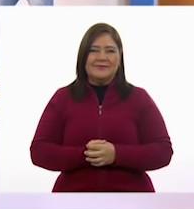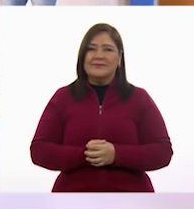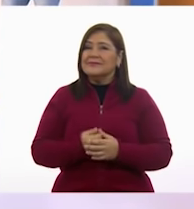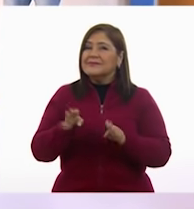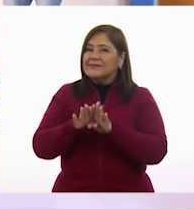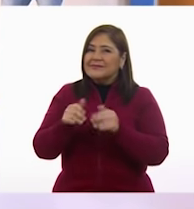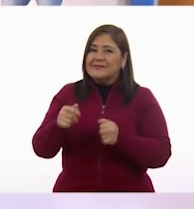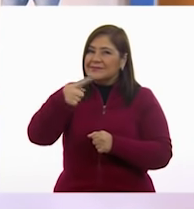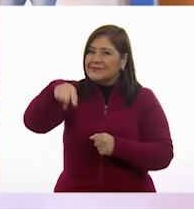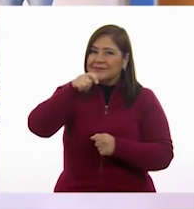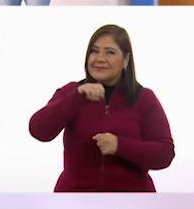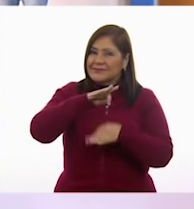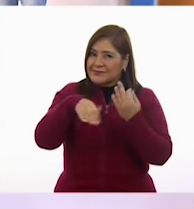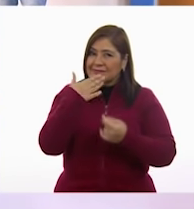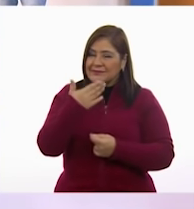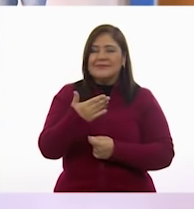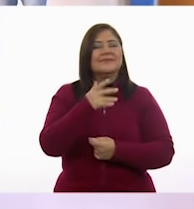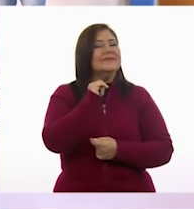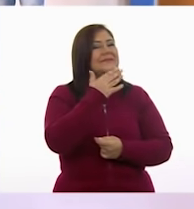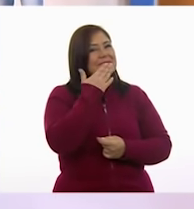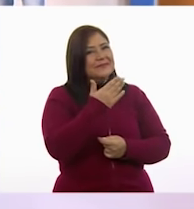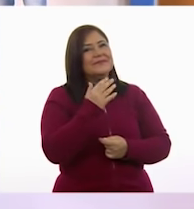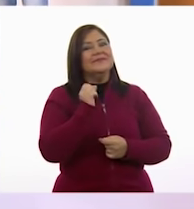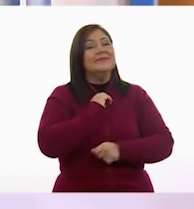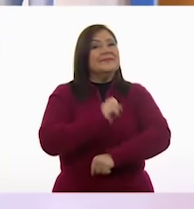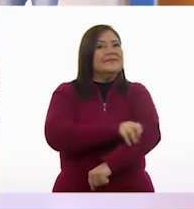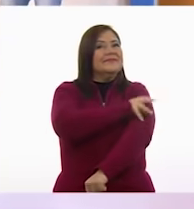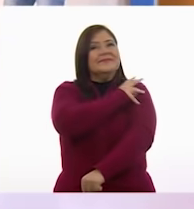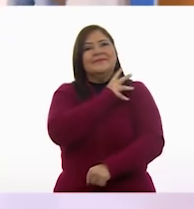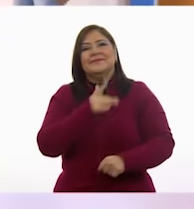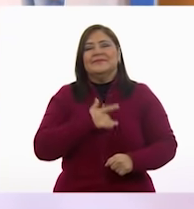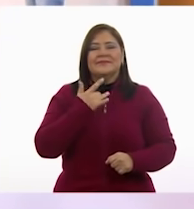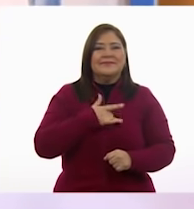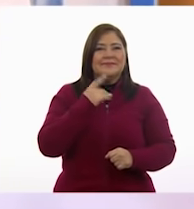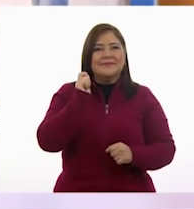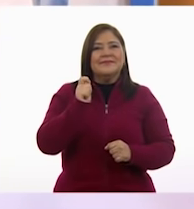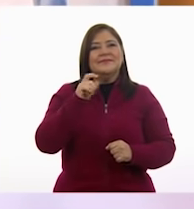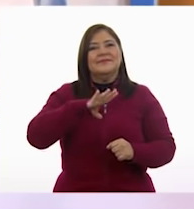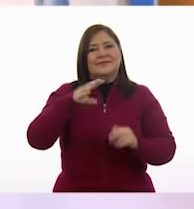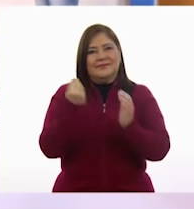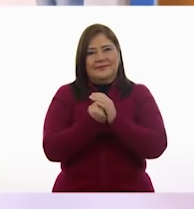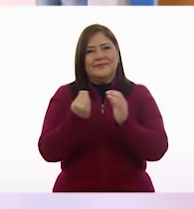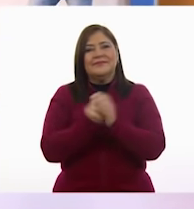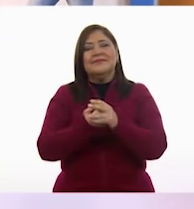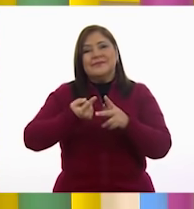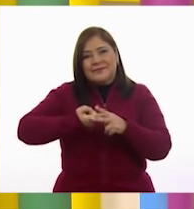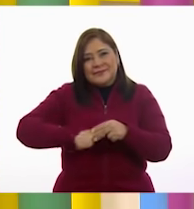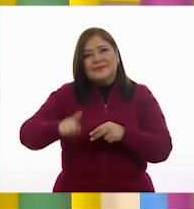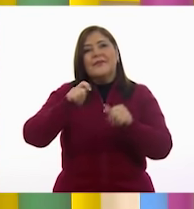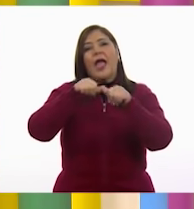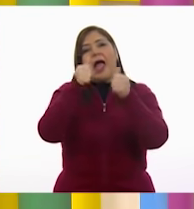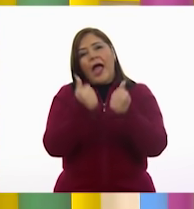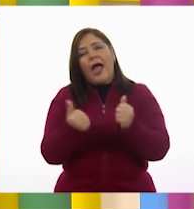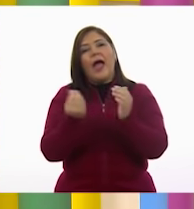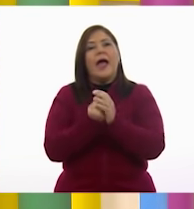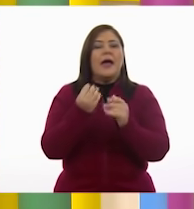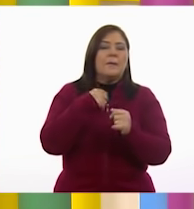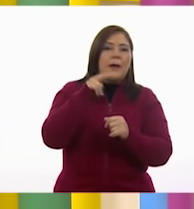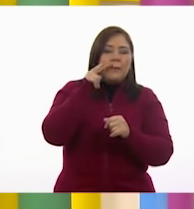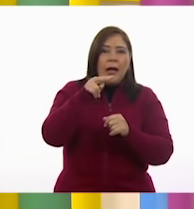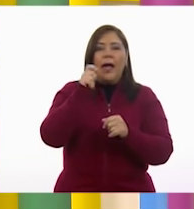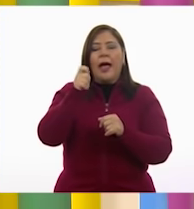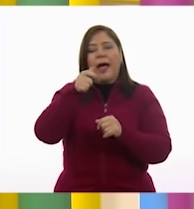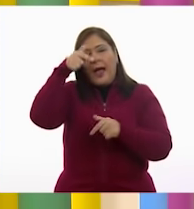¿Cómo están todos? ¿Muy bien? Muy bien, muy emocionadas y emocionados de comenzar esta clase, sí. Porque en la clase de artes siempre descubrimos cosas nuevas, nos